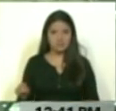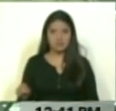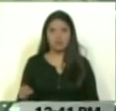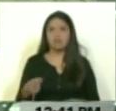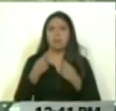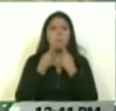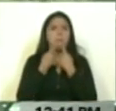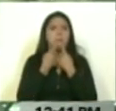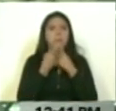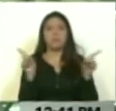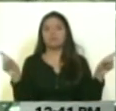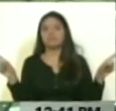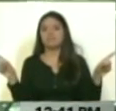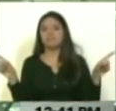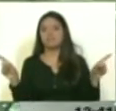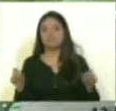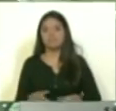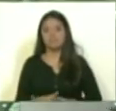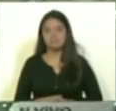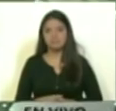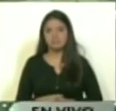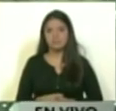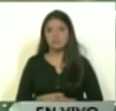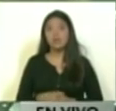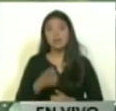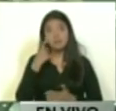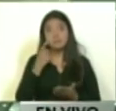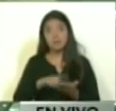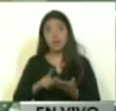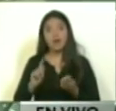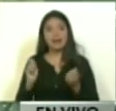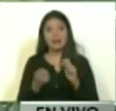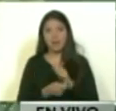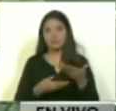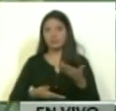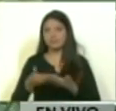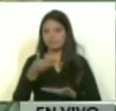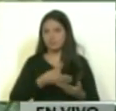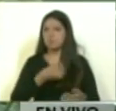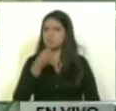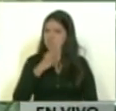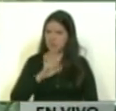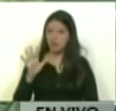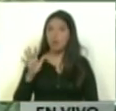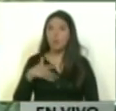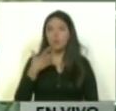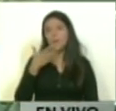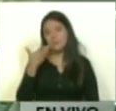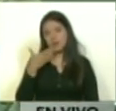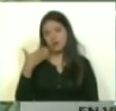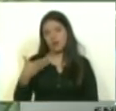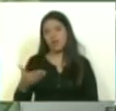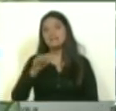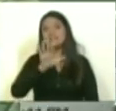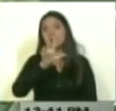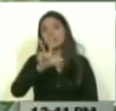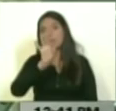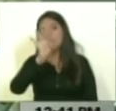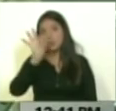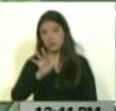dijimos, y se dio el canje de bono muy bien, pudo haber sido mejor, 53% se